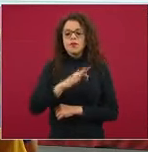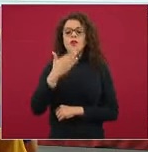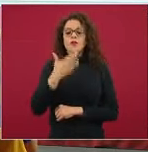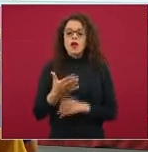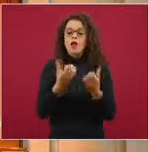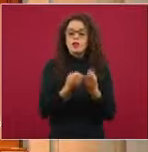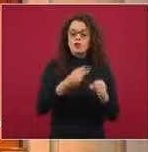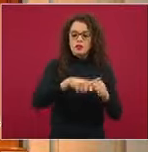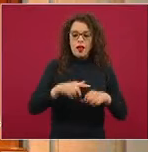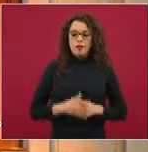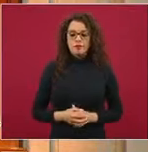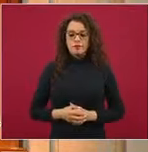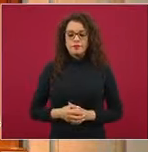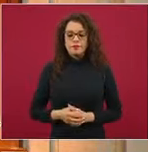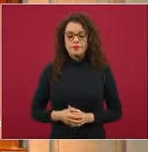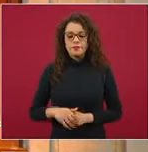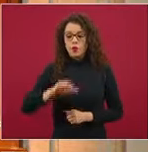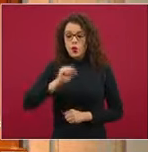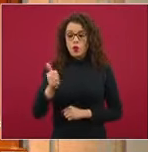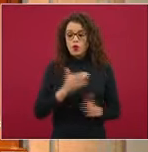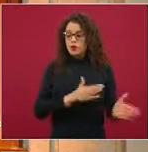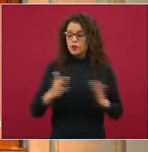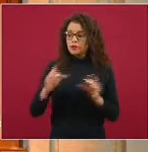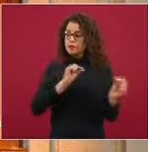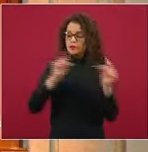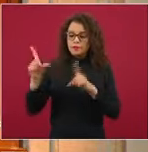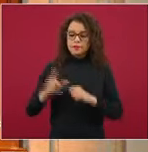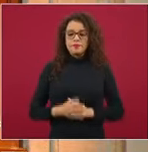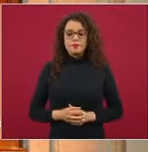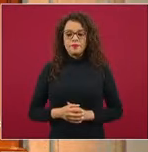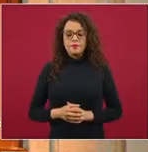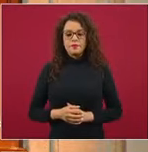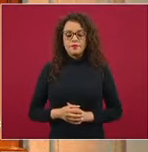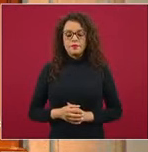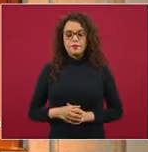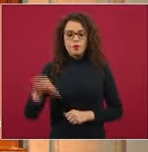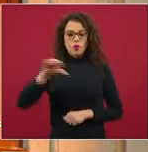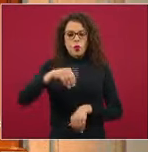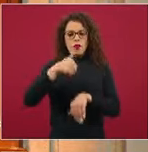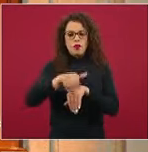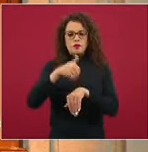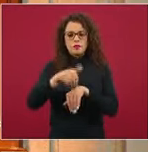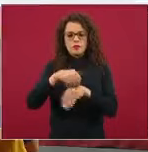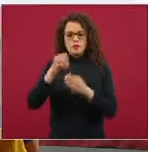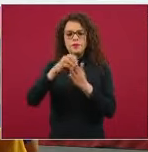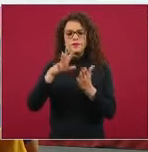Veamos la siguiente diapositiva. Actualizamos los números para el día de hoy: más de